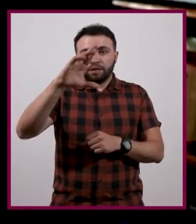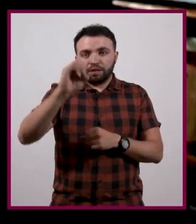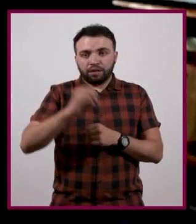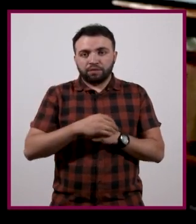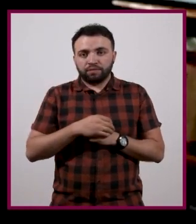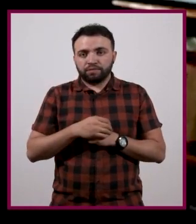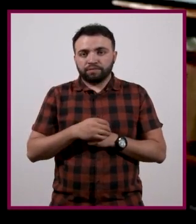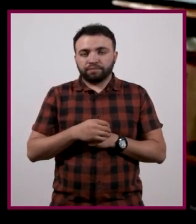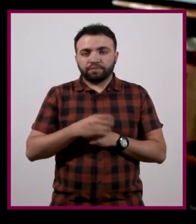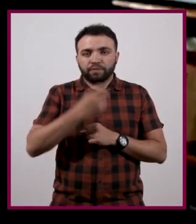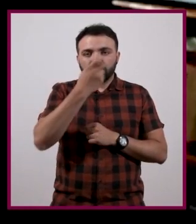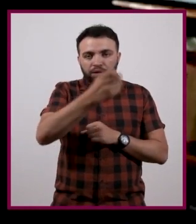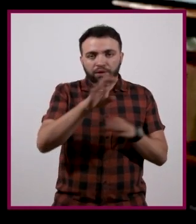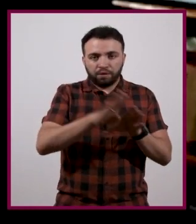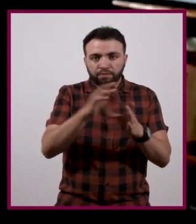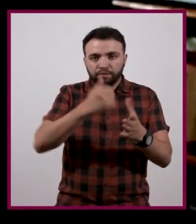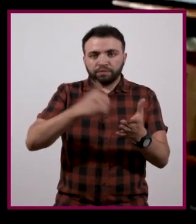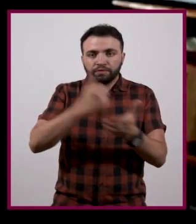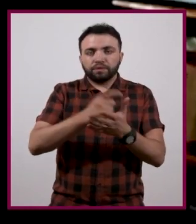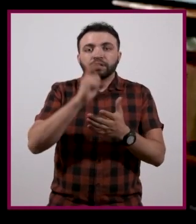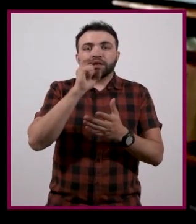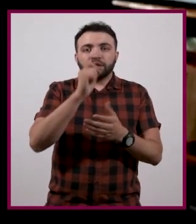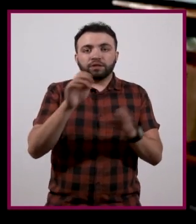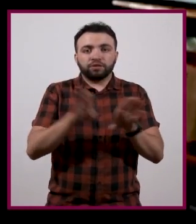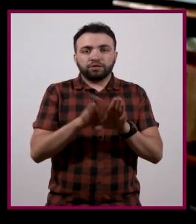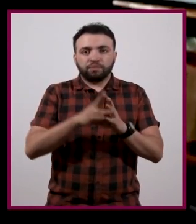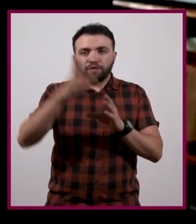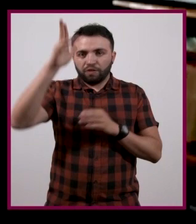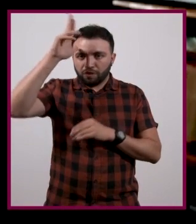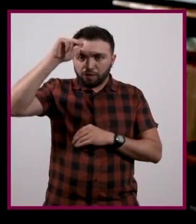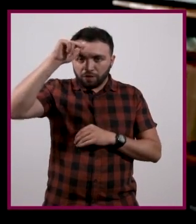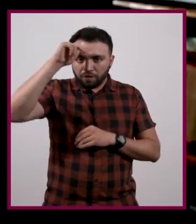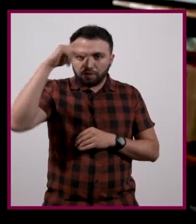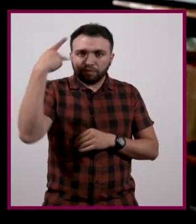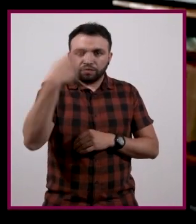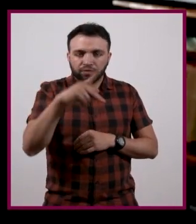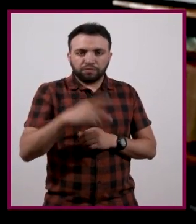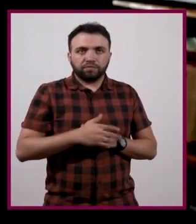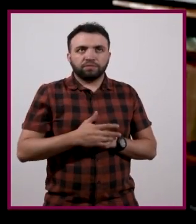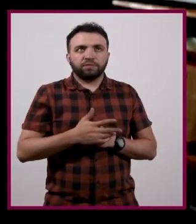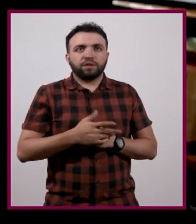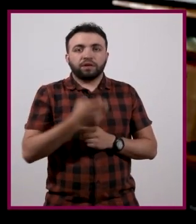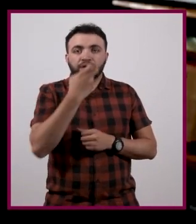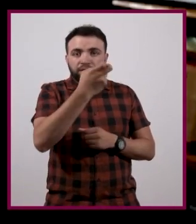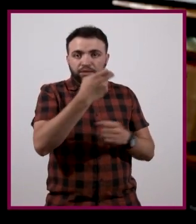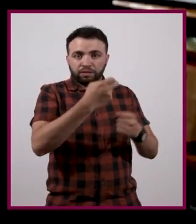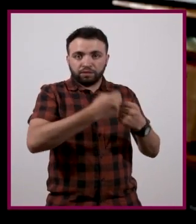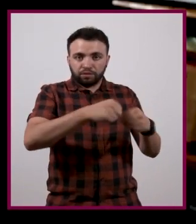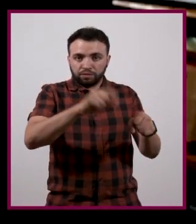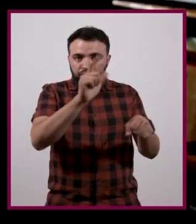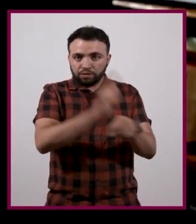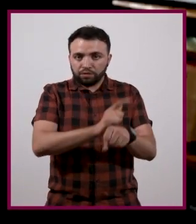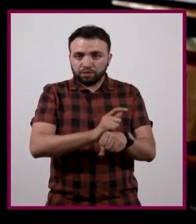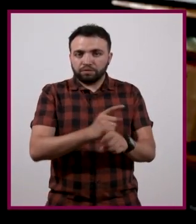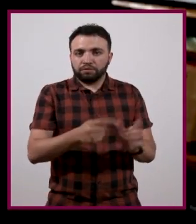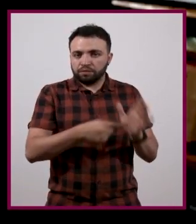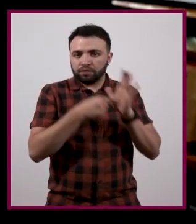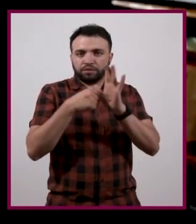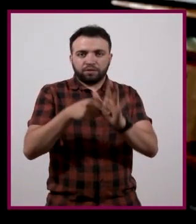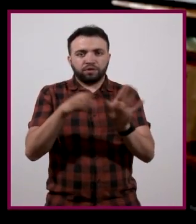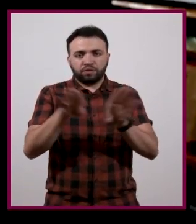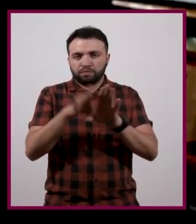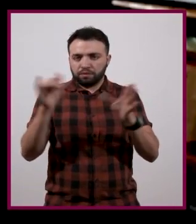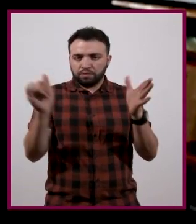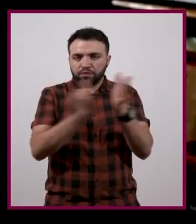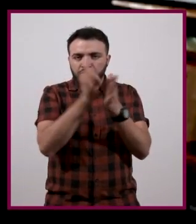ciudad donde dominan los señores del linaje de 13 Conejo, en esta sociedad que ha decidido